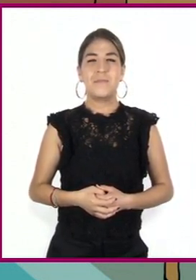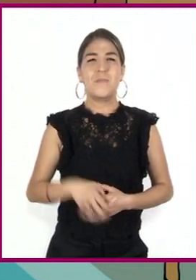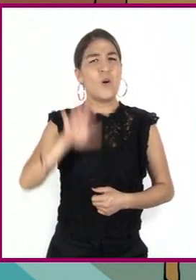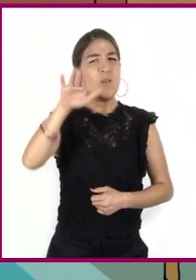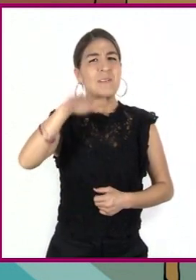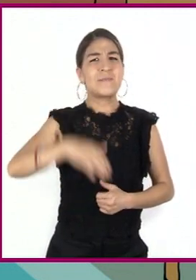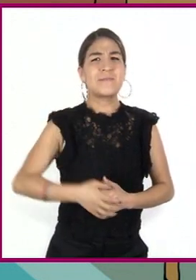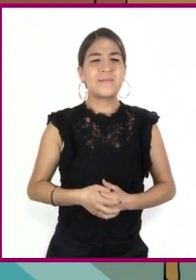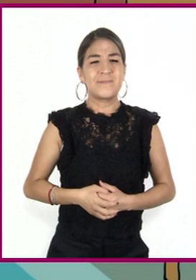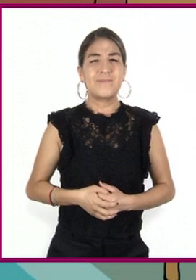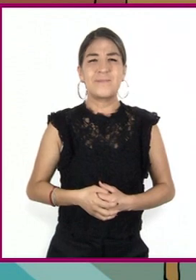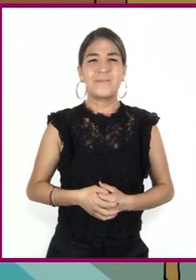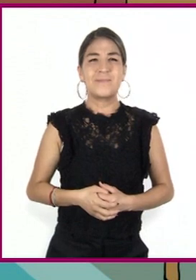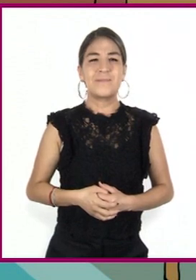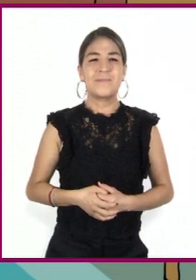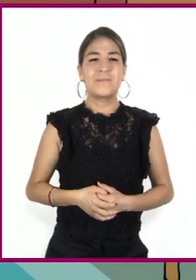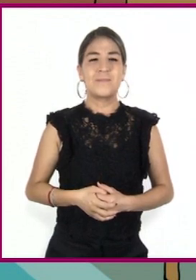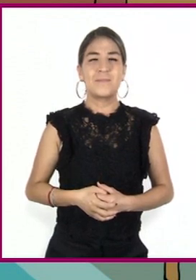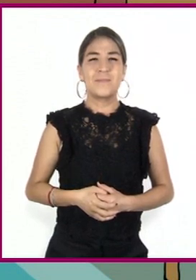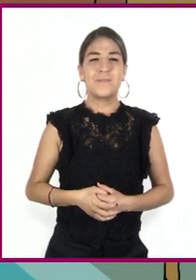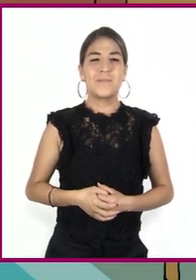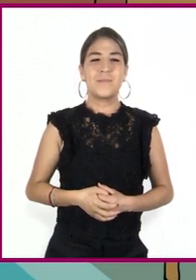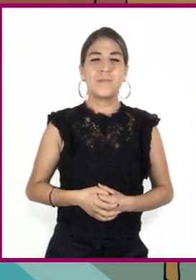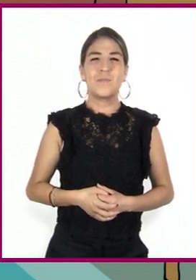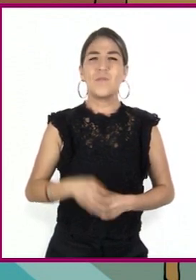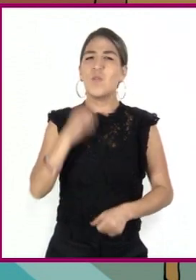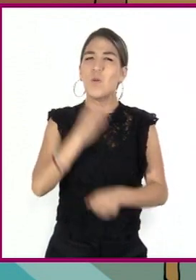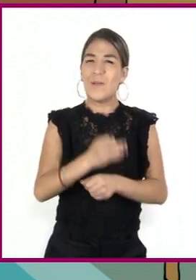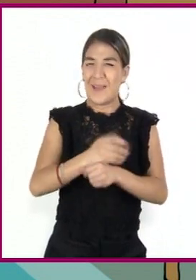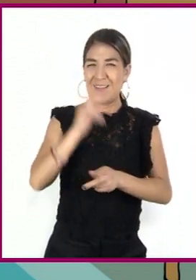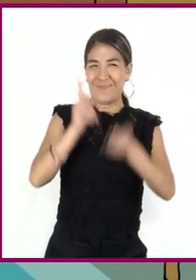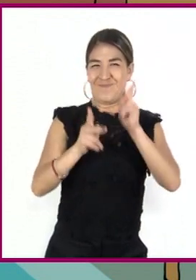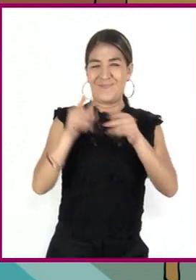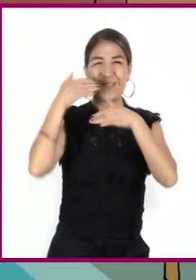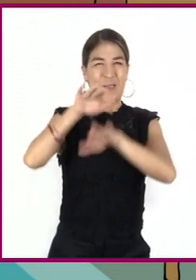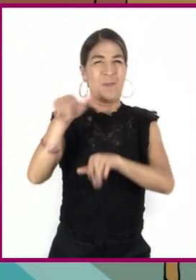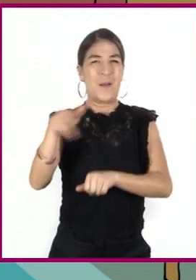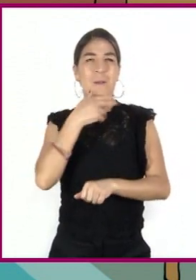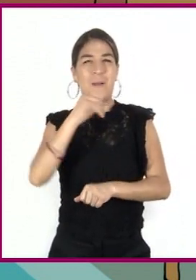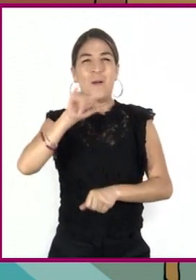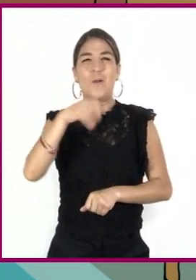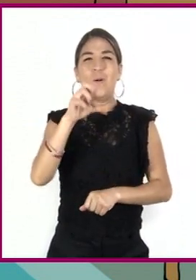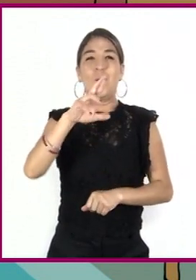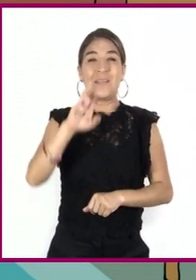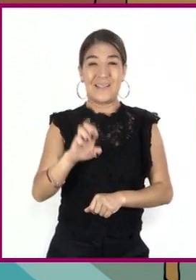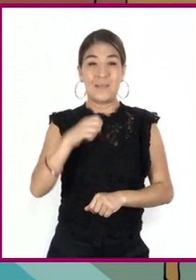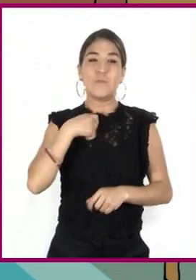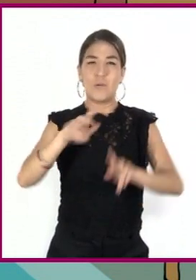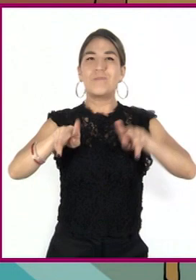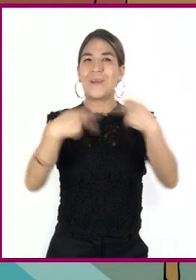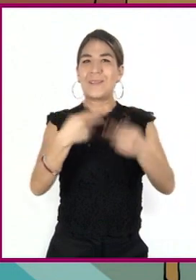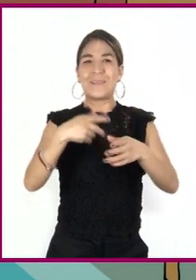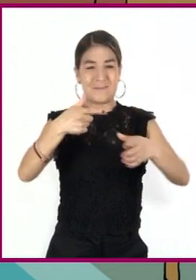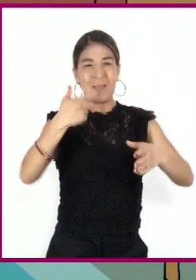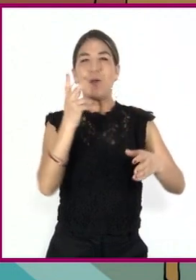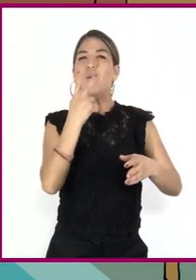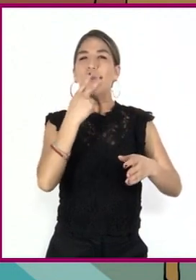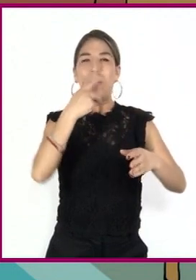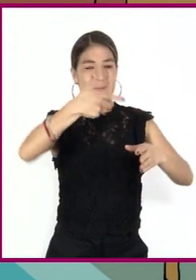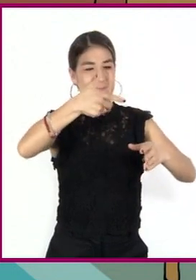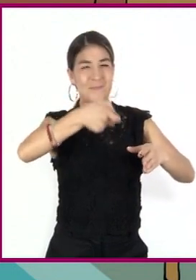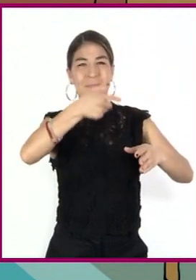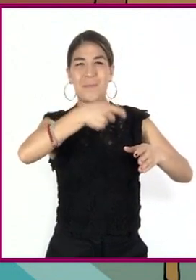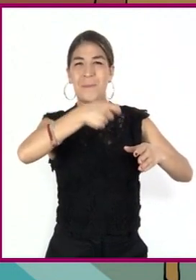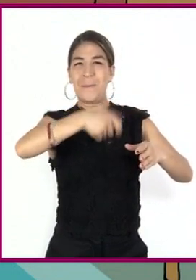Oigan, y hablando del Jorge Cuesta, ando vendiendo un cenicero. Un cenicero